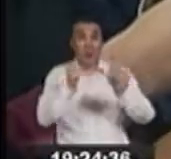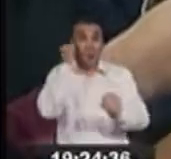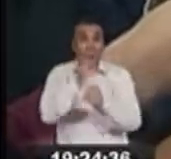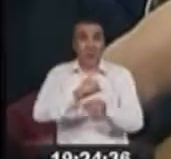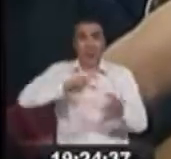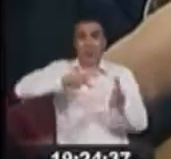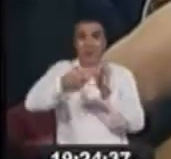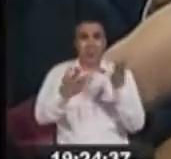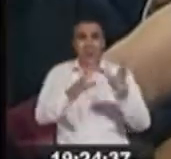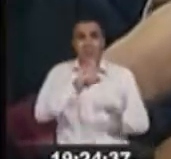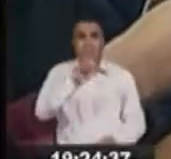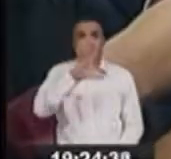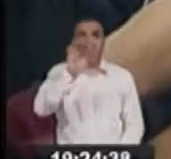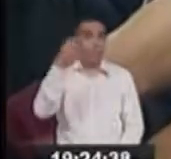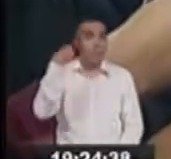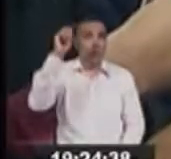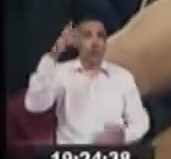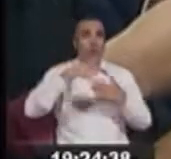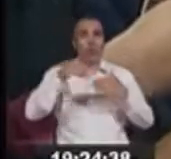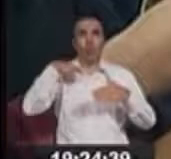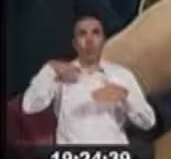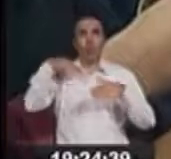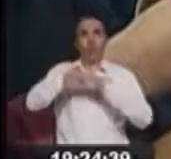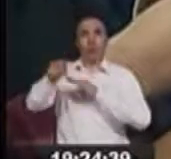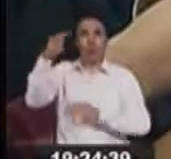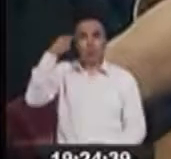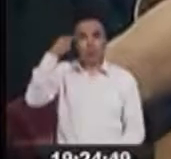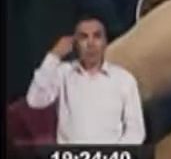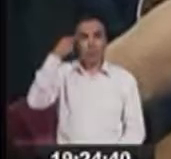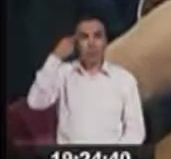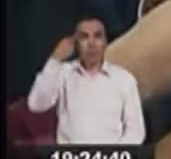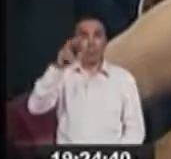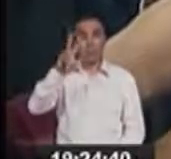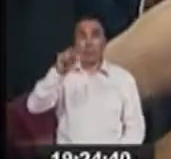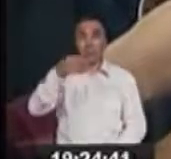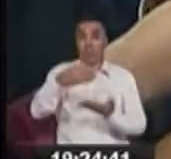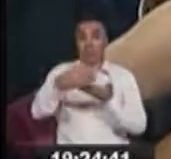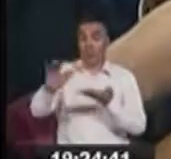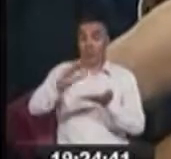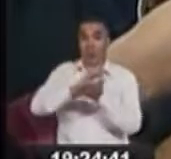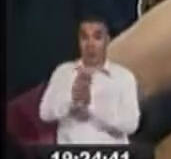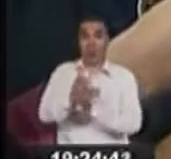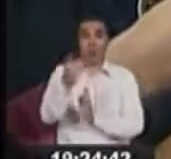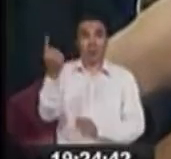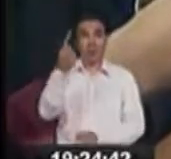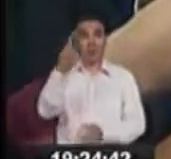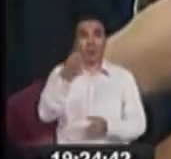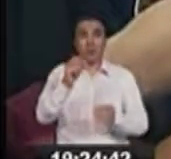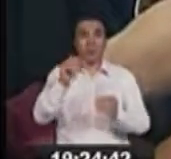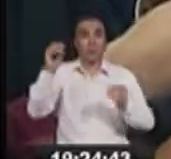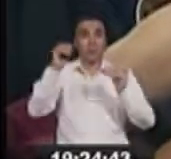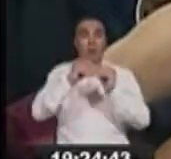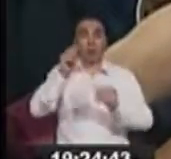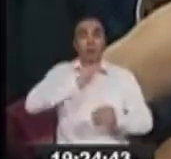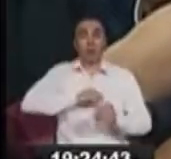de 150 millones de dólares. De manera que sin despedir a nadie, simplemente sin aumentar la masa